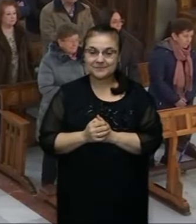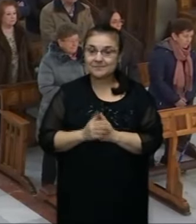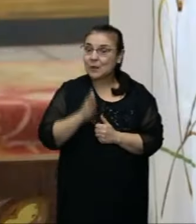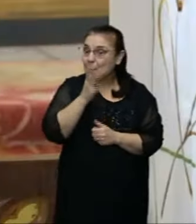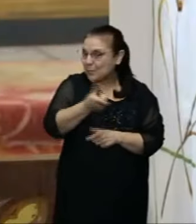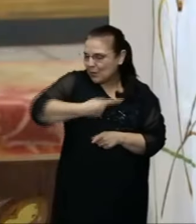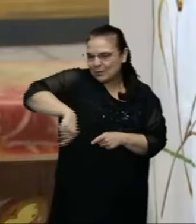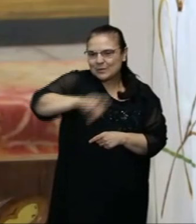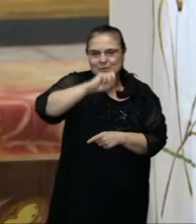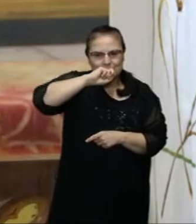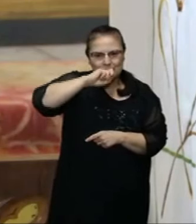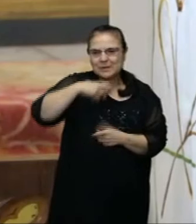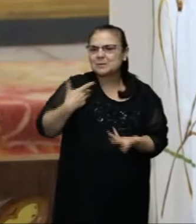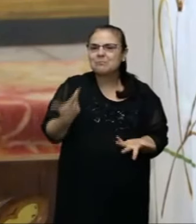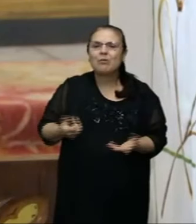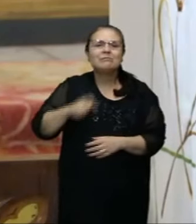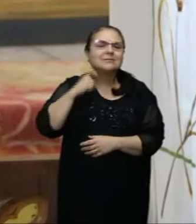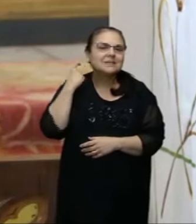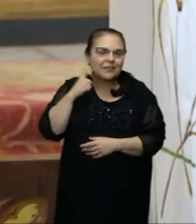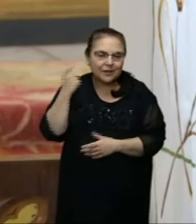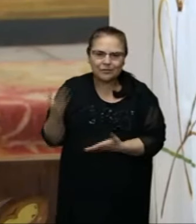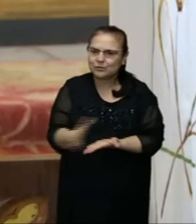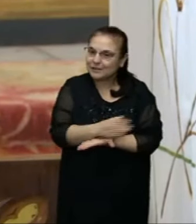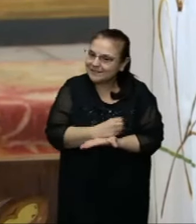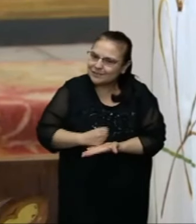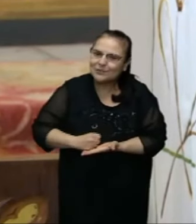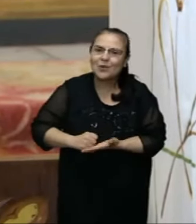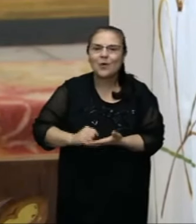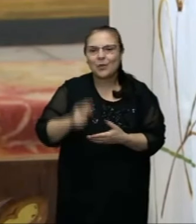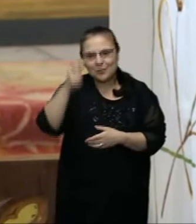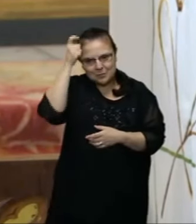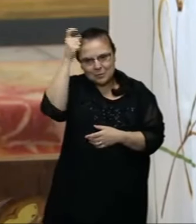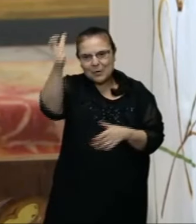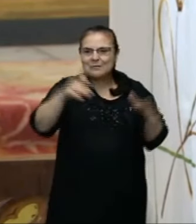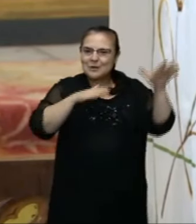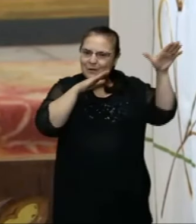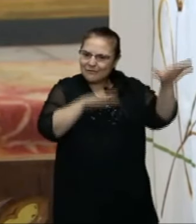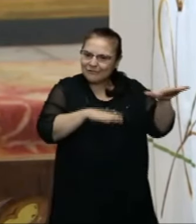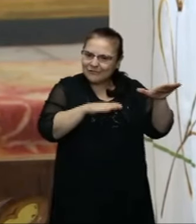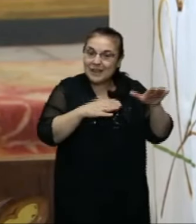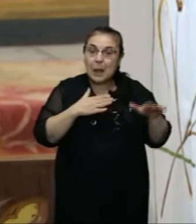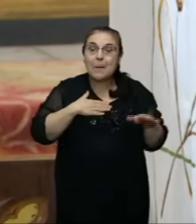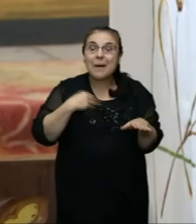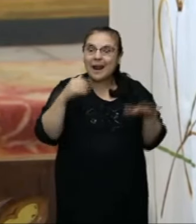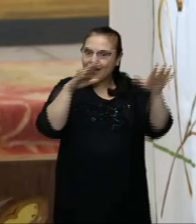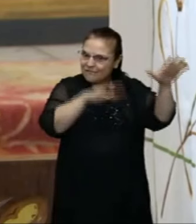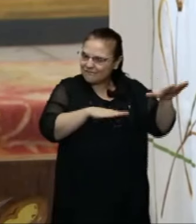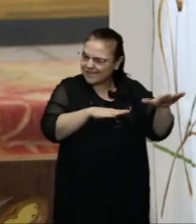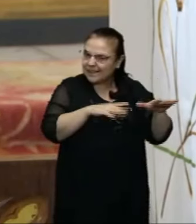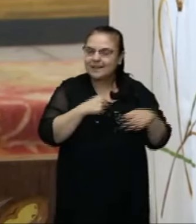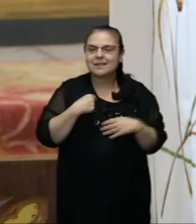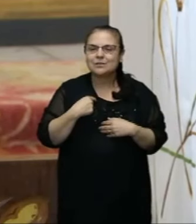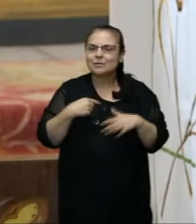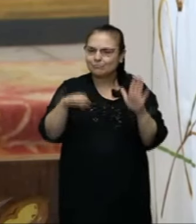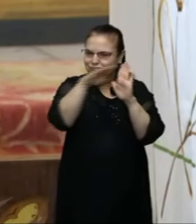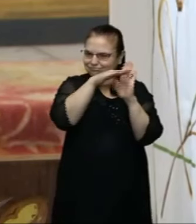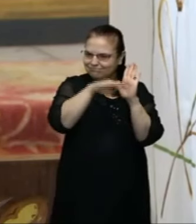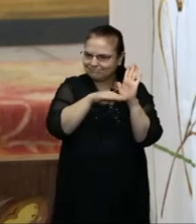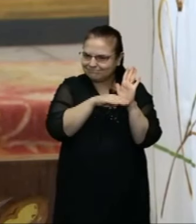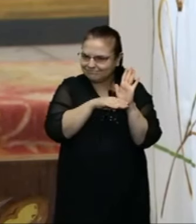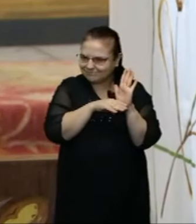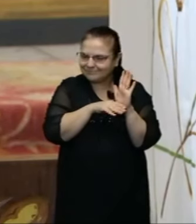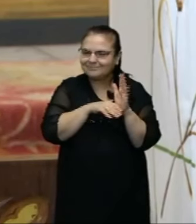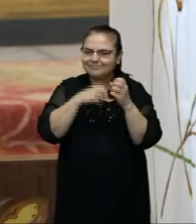Por nuestro obispo, por los sacerdotes y todo el pueblo fiel, para que, fieles a la doctrina de